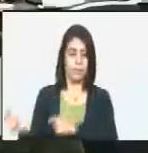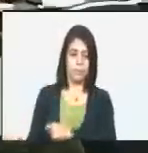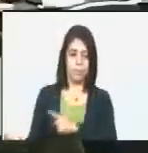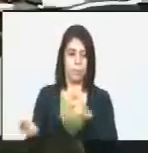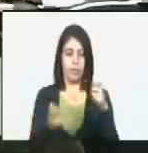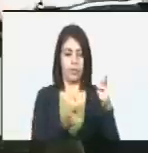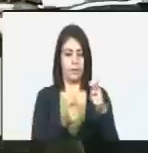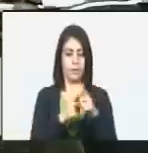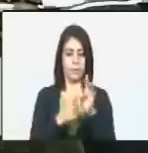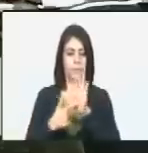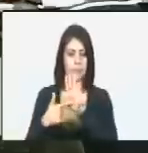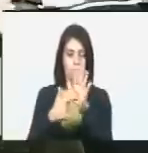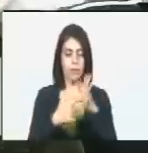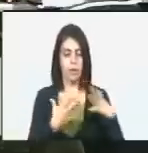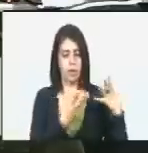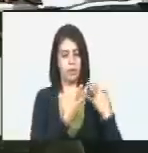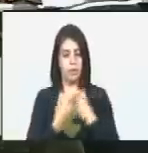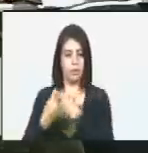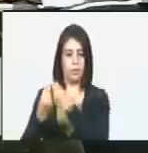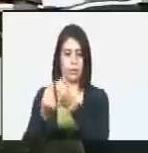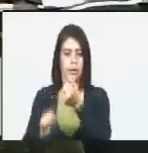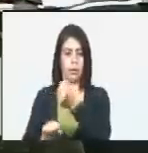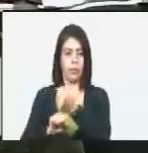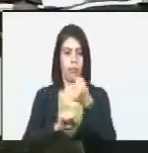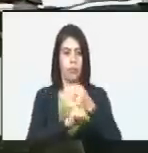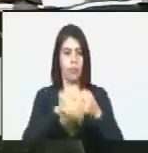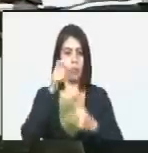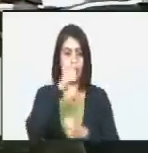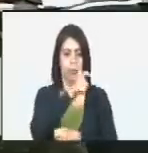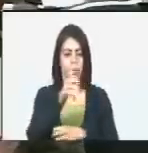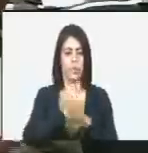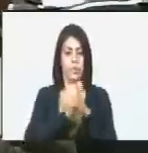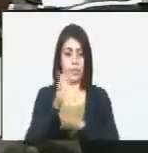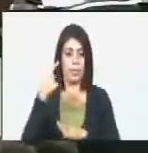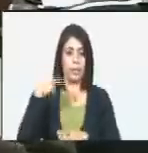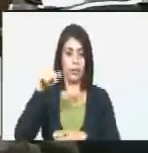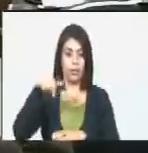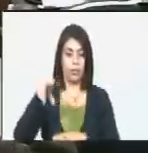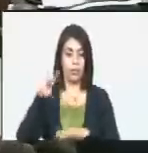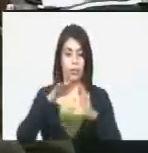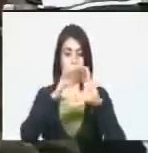donde lo llevaban tenía el respaldo del pueblo y lo sigue teniendo en Venezuela y el mundo.